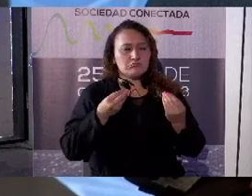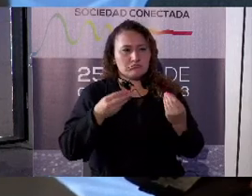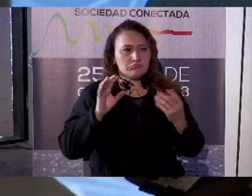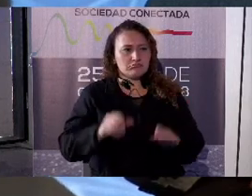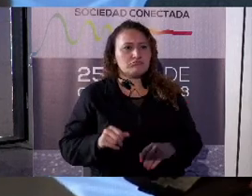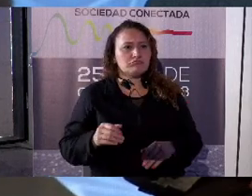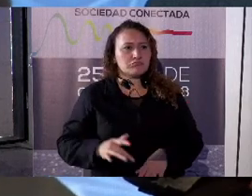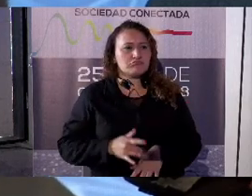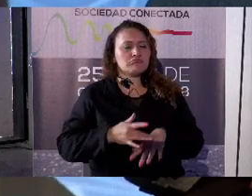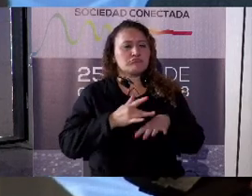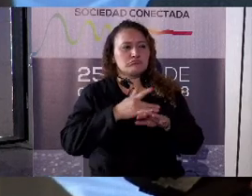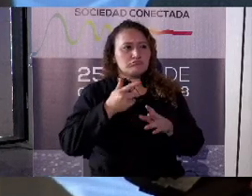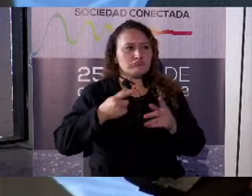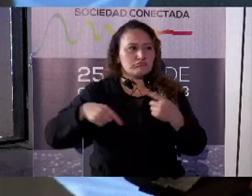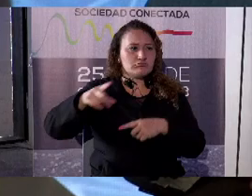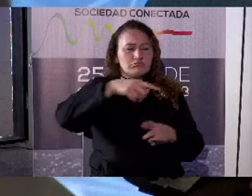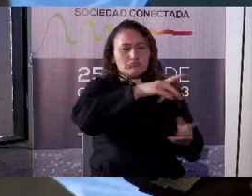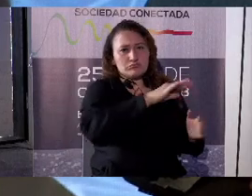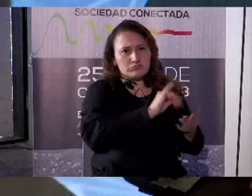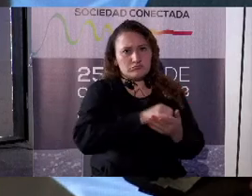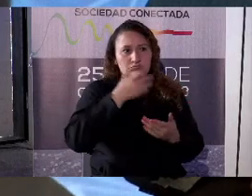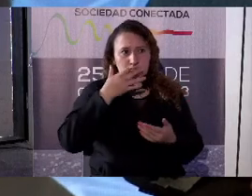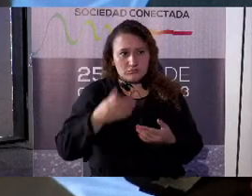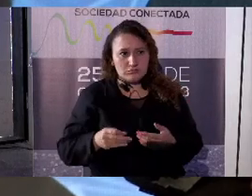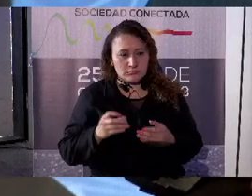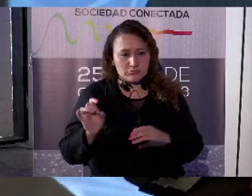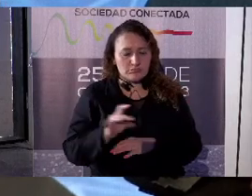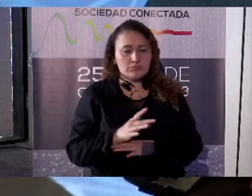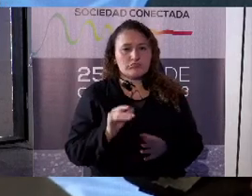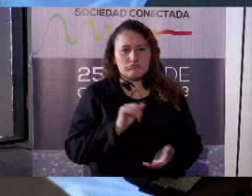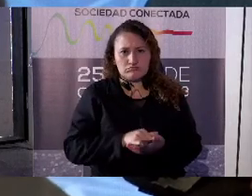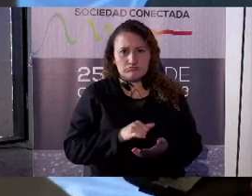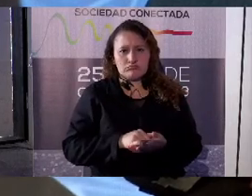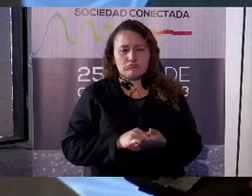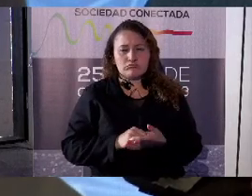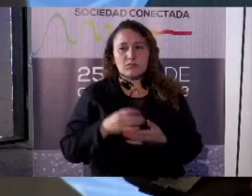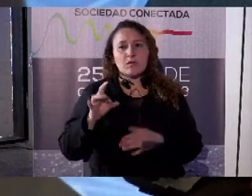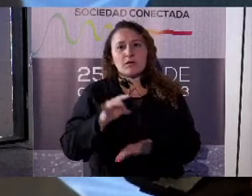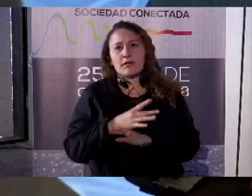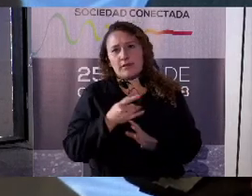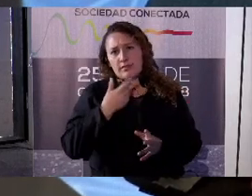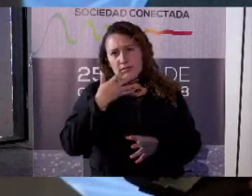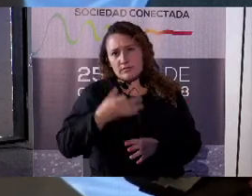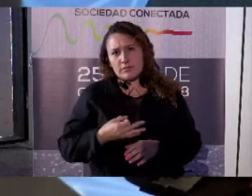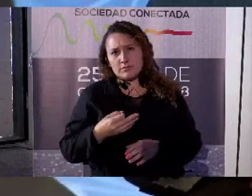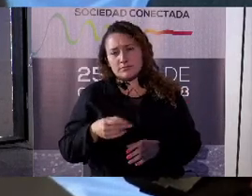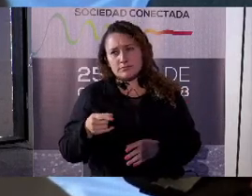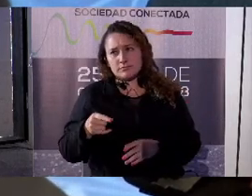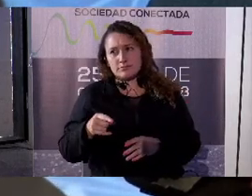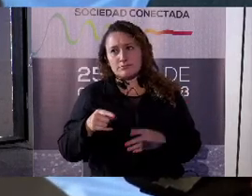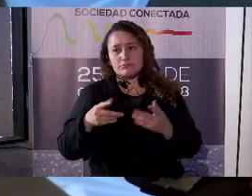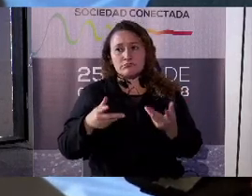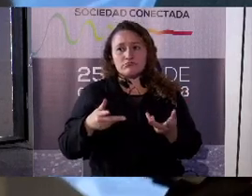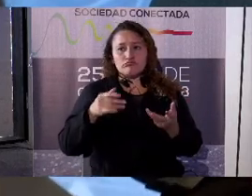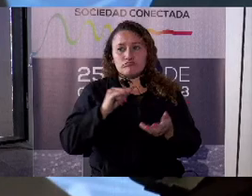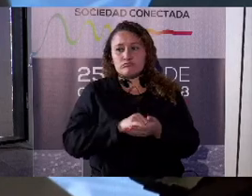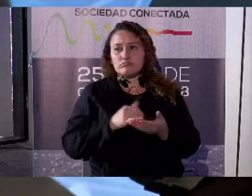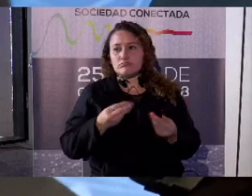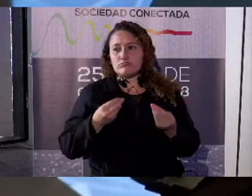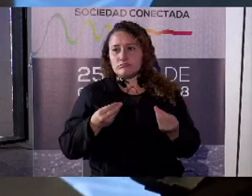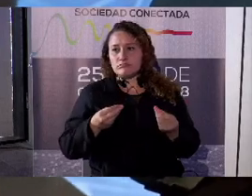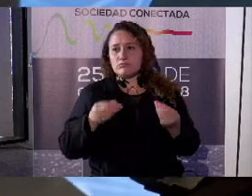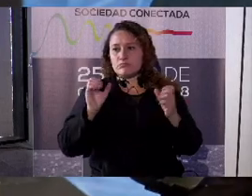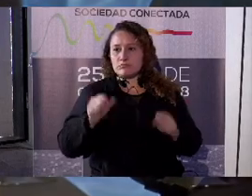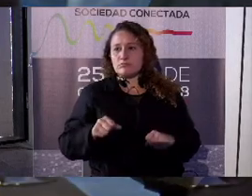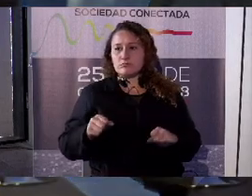turísticos de una mejor forma Igualmente realidad virtual eh Perdón realidad aumentada para poder guiar a los turistas dentro